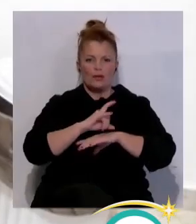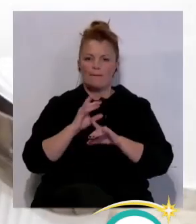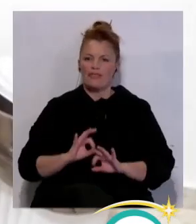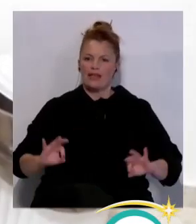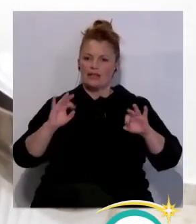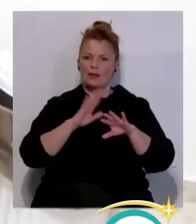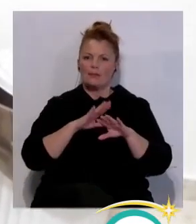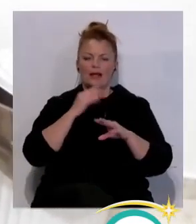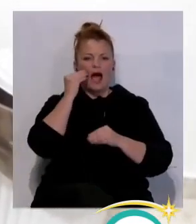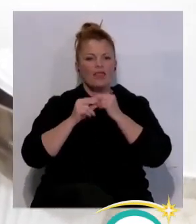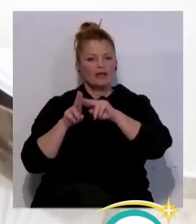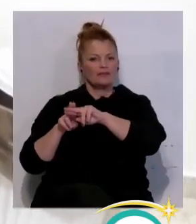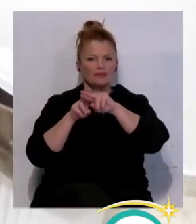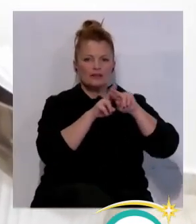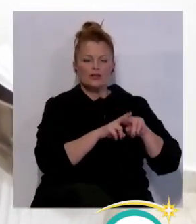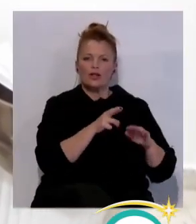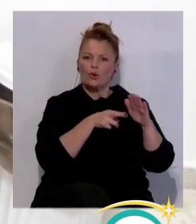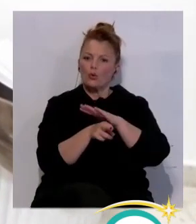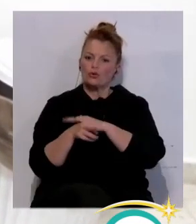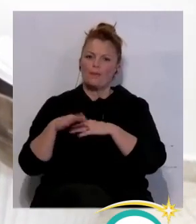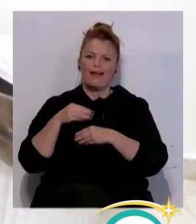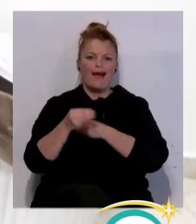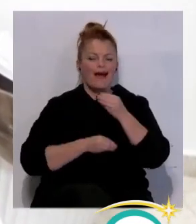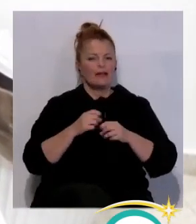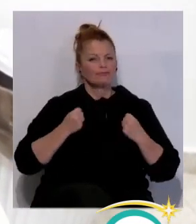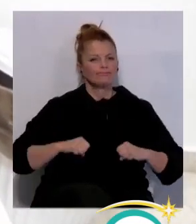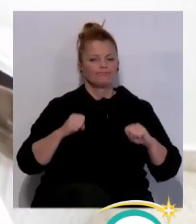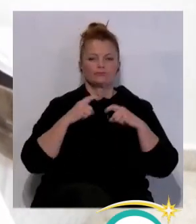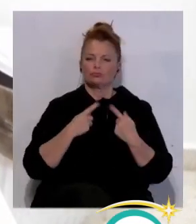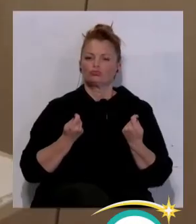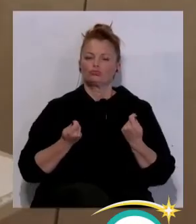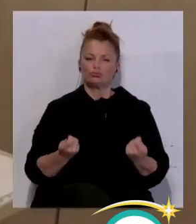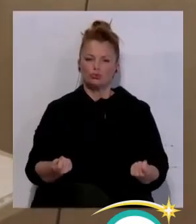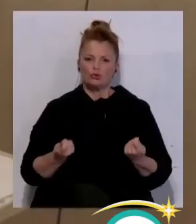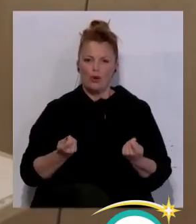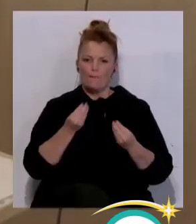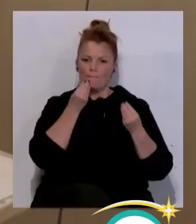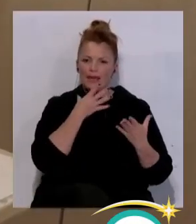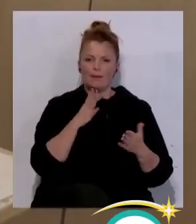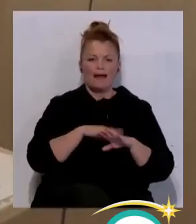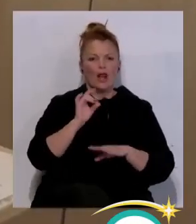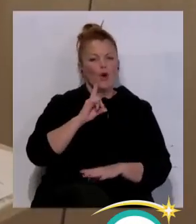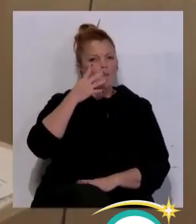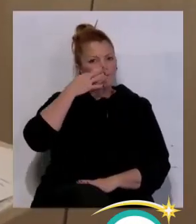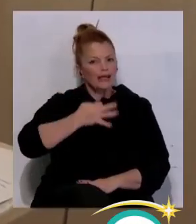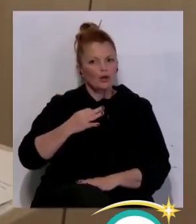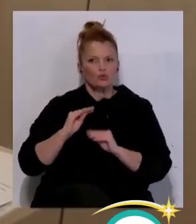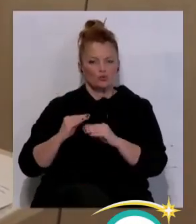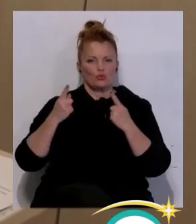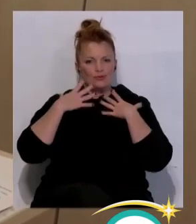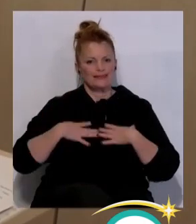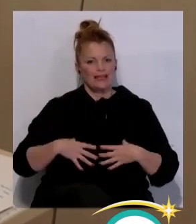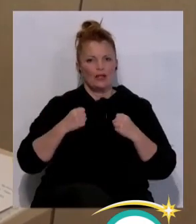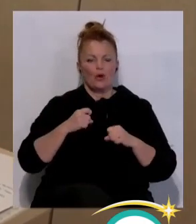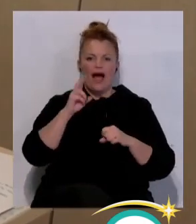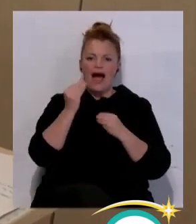especialista para su revisión y los elementos para realizar un entrenamiento controlado en todo momento, para que no sea peligroso para su salud y sí lo